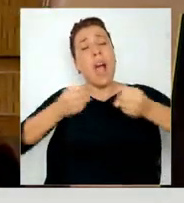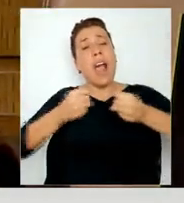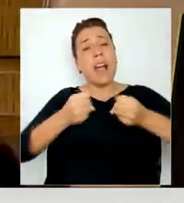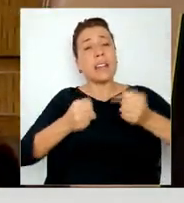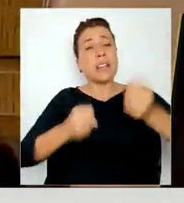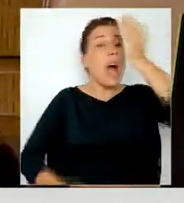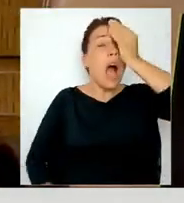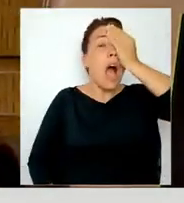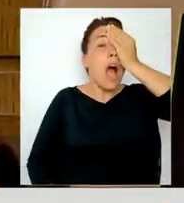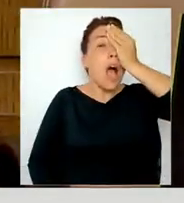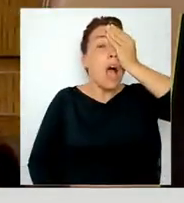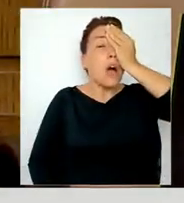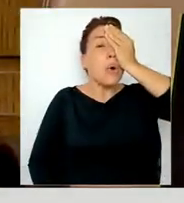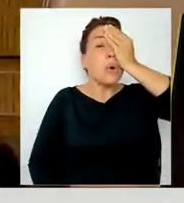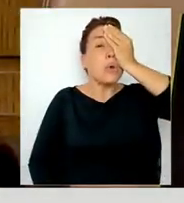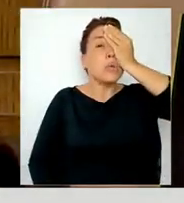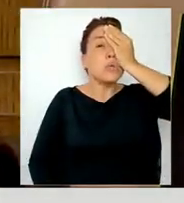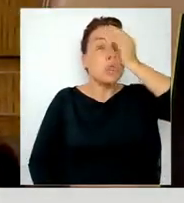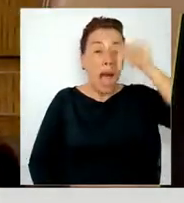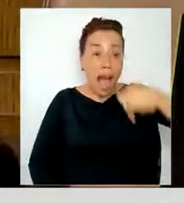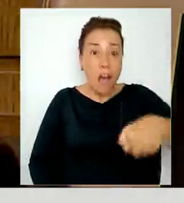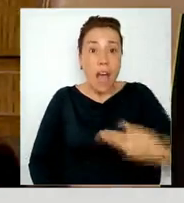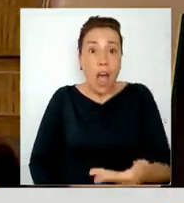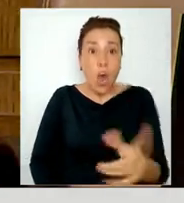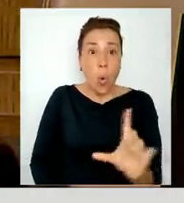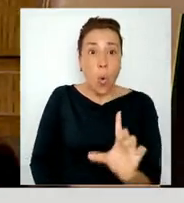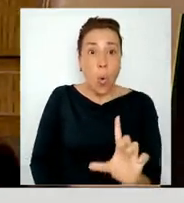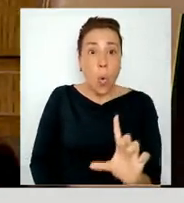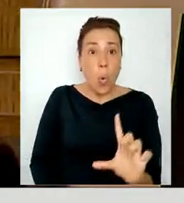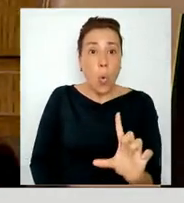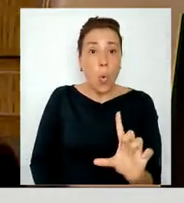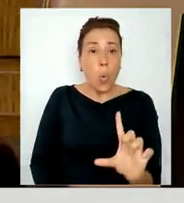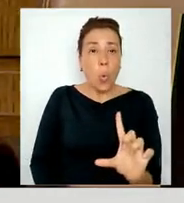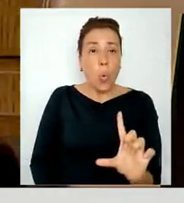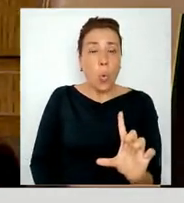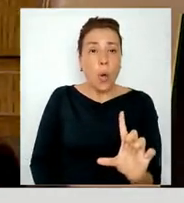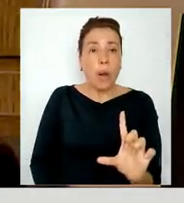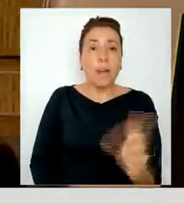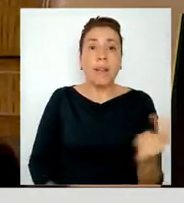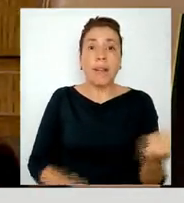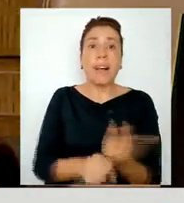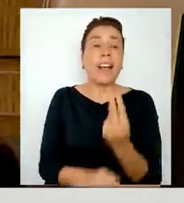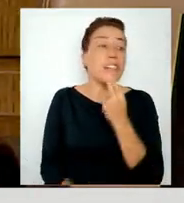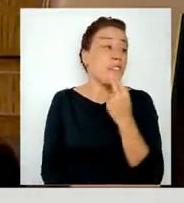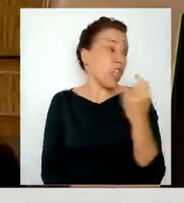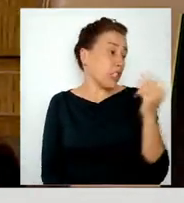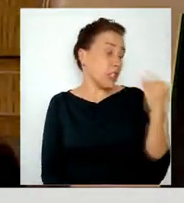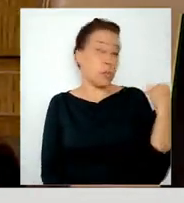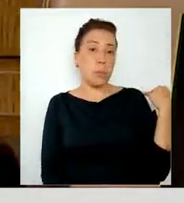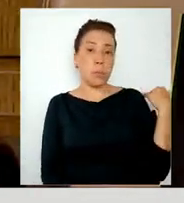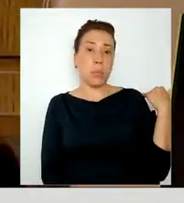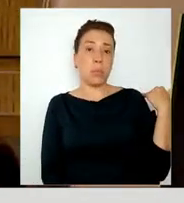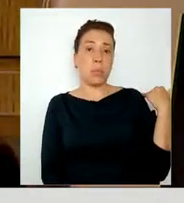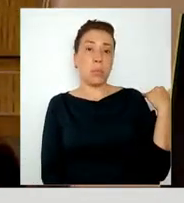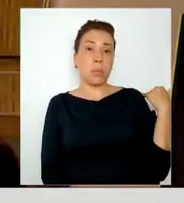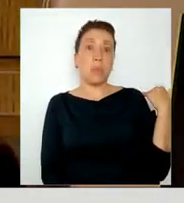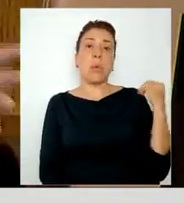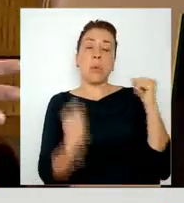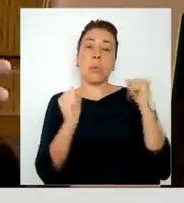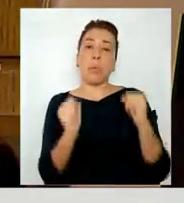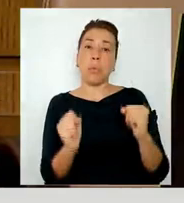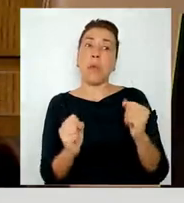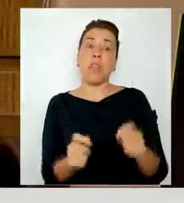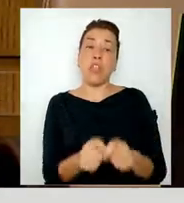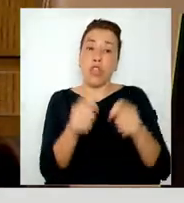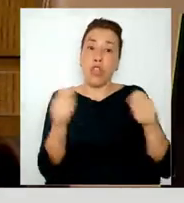estamos en julio por lo tanto la desgracia que vivimos recientemente puede agudizarse expandirse